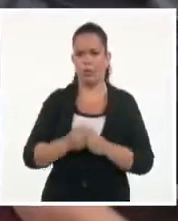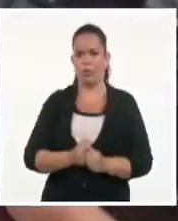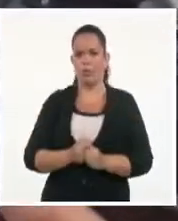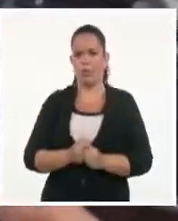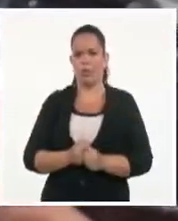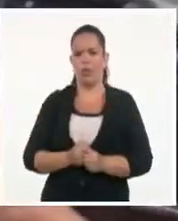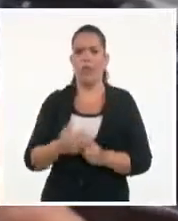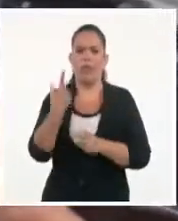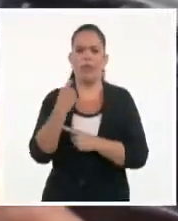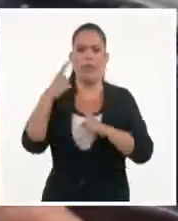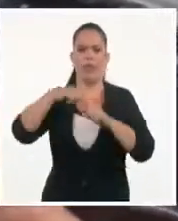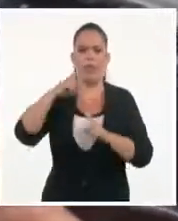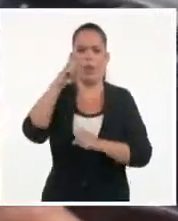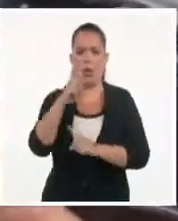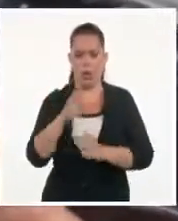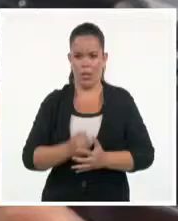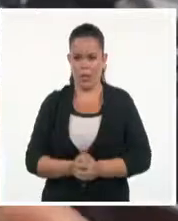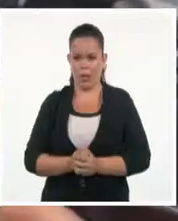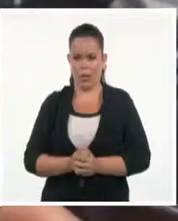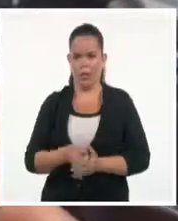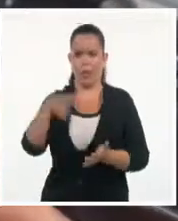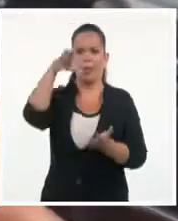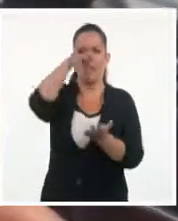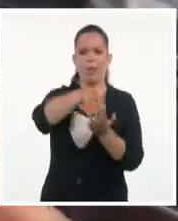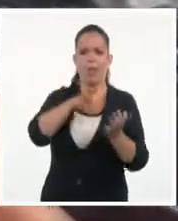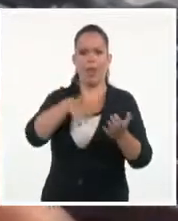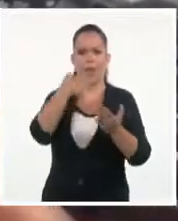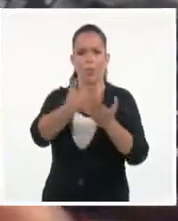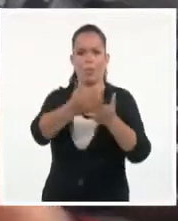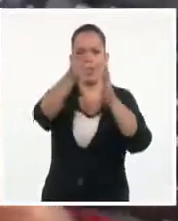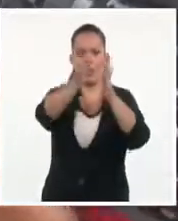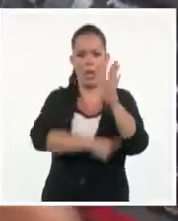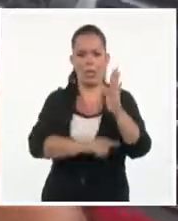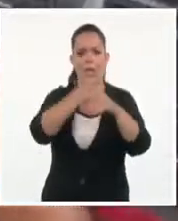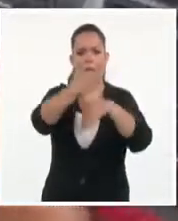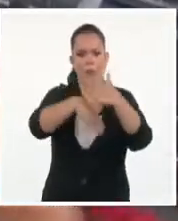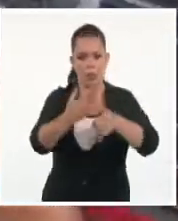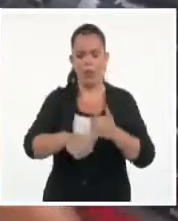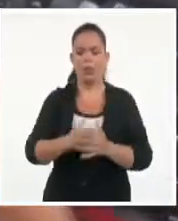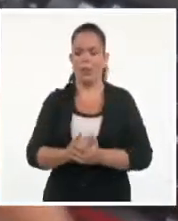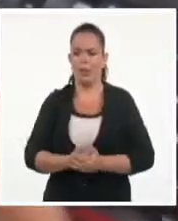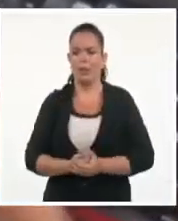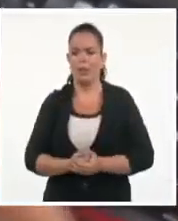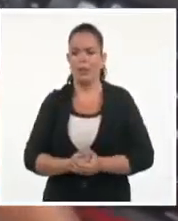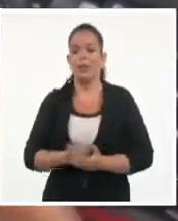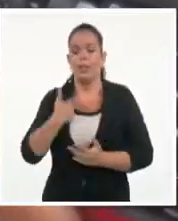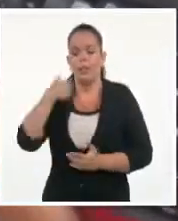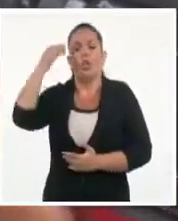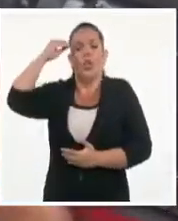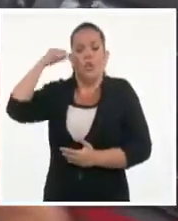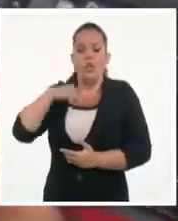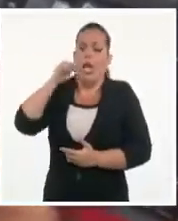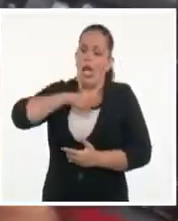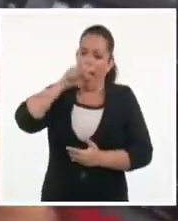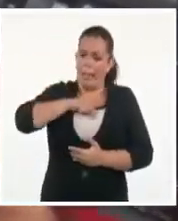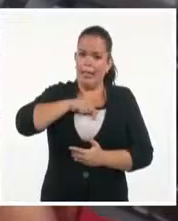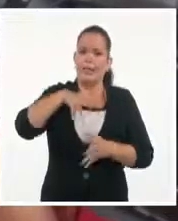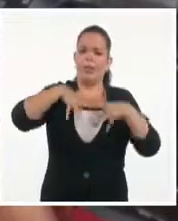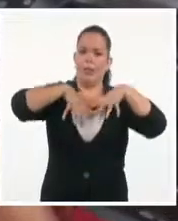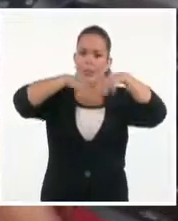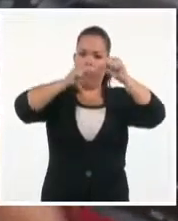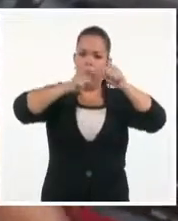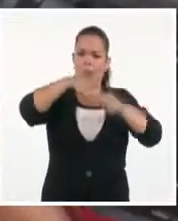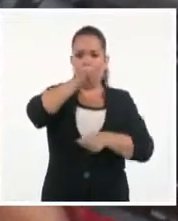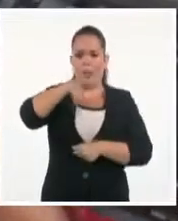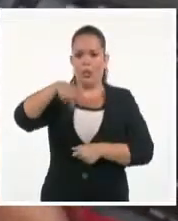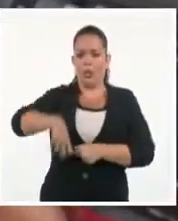eléctricas, por eso es parte de la situación energética que parece que fue la que levantó aquí algunos ánimos. Hemos tenido que propiciar apagones en estos días porque para que el